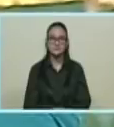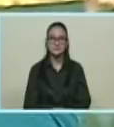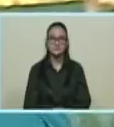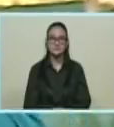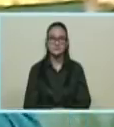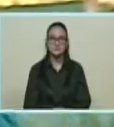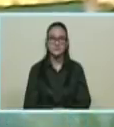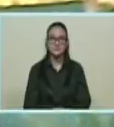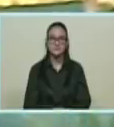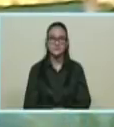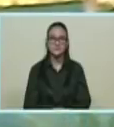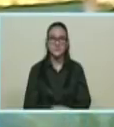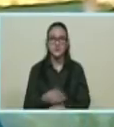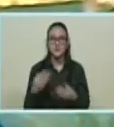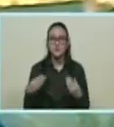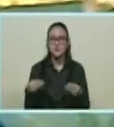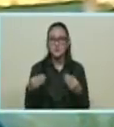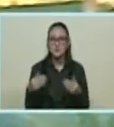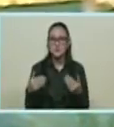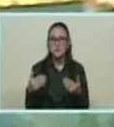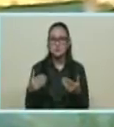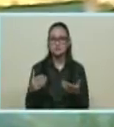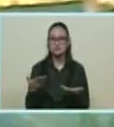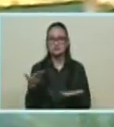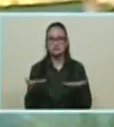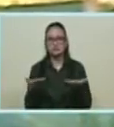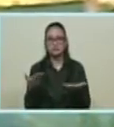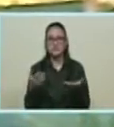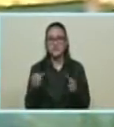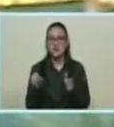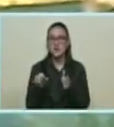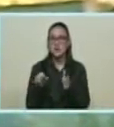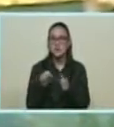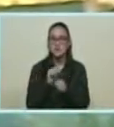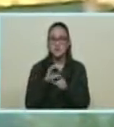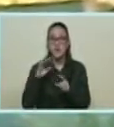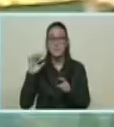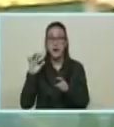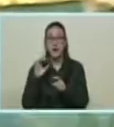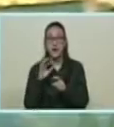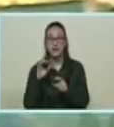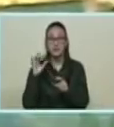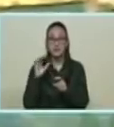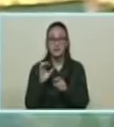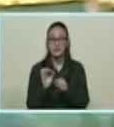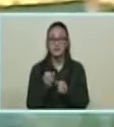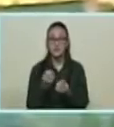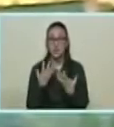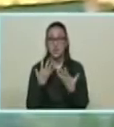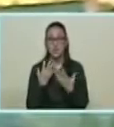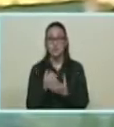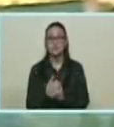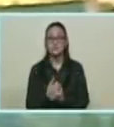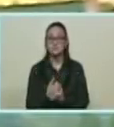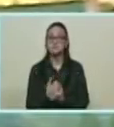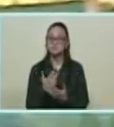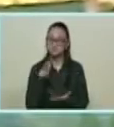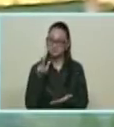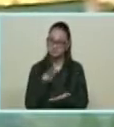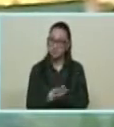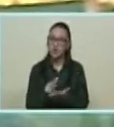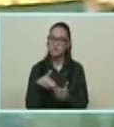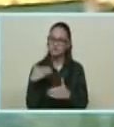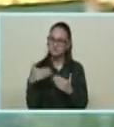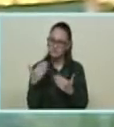Liviano y mediano. Como quien tiene oro, como quien tiene diamante. Y asimismo voy a certificar en su